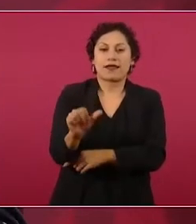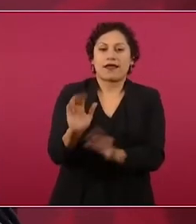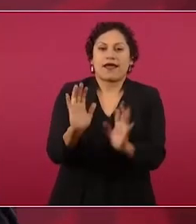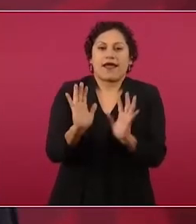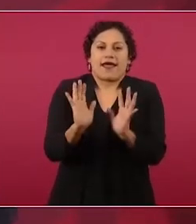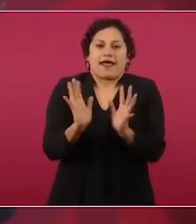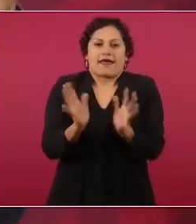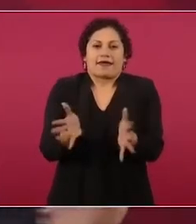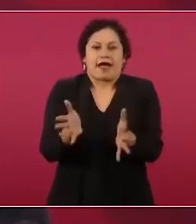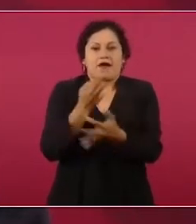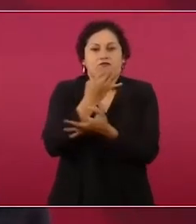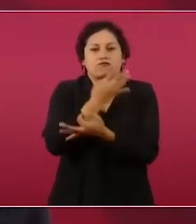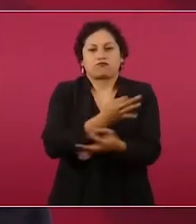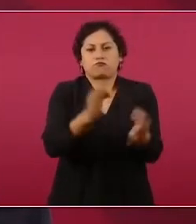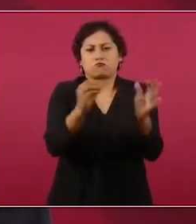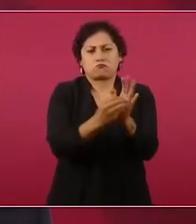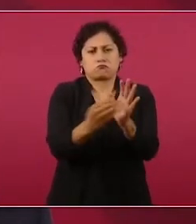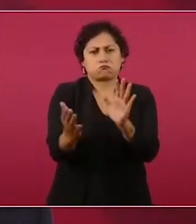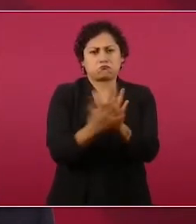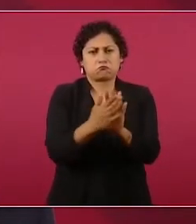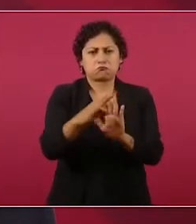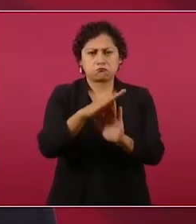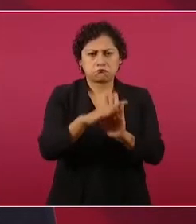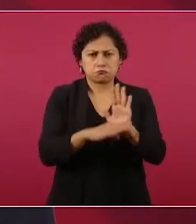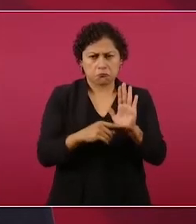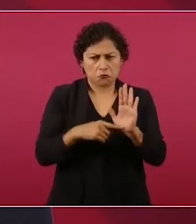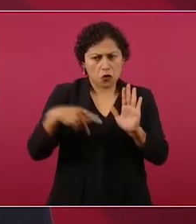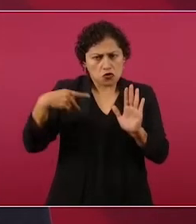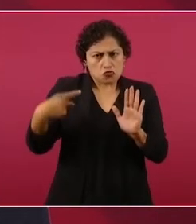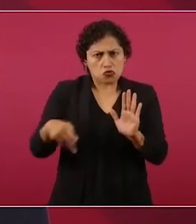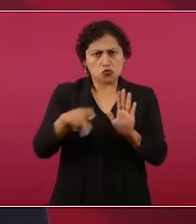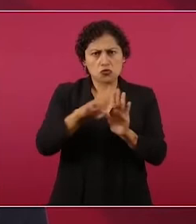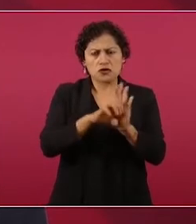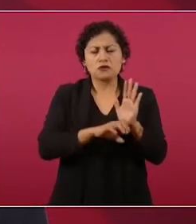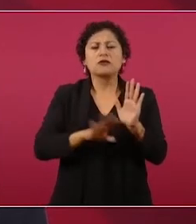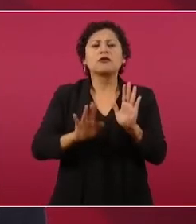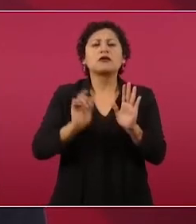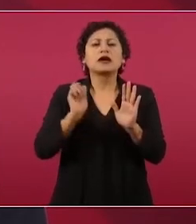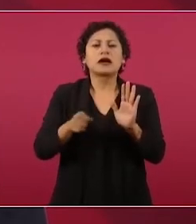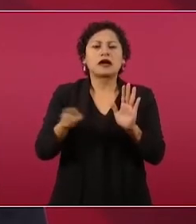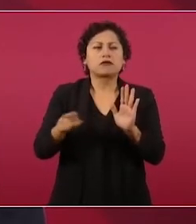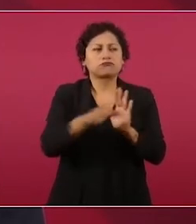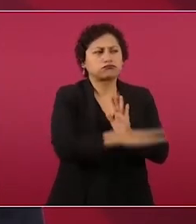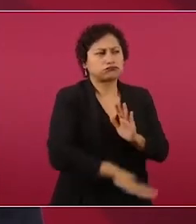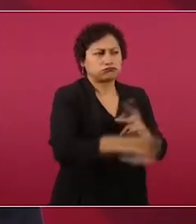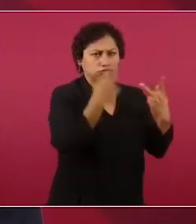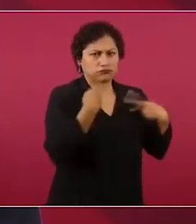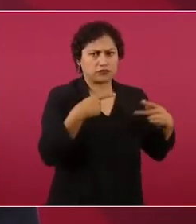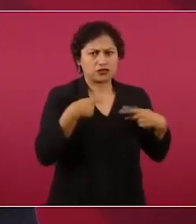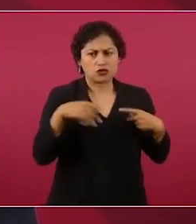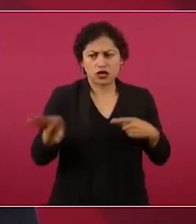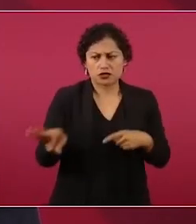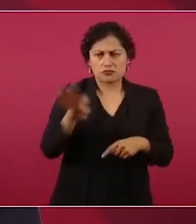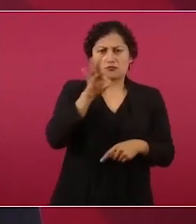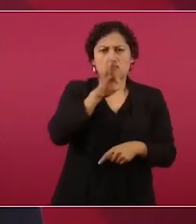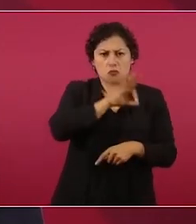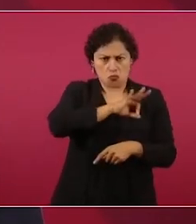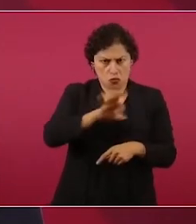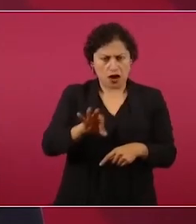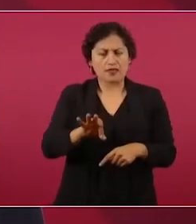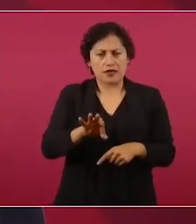dejó de manifiesto y así está en los estatutos de que tiene que ser el pueblo y que pueden ser encuestas.